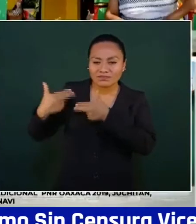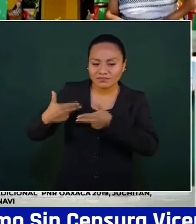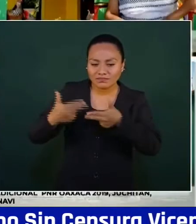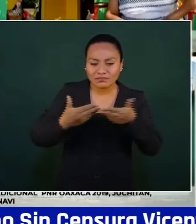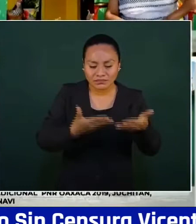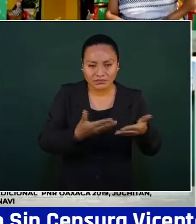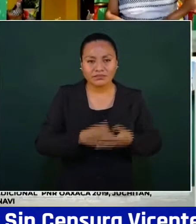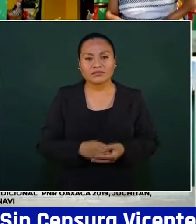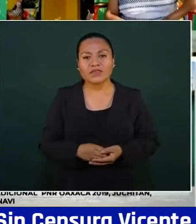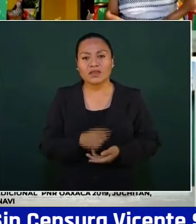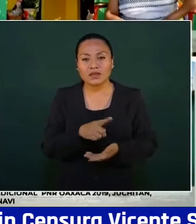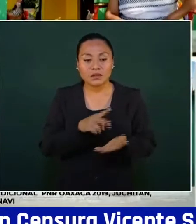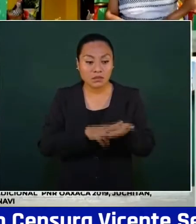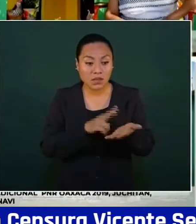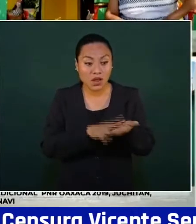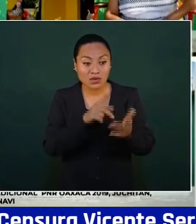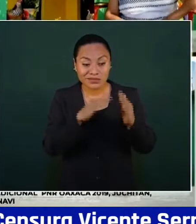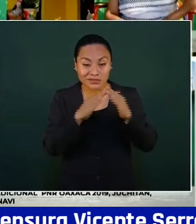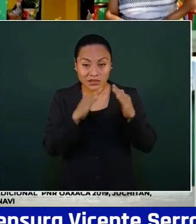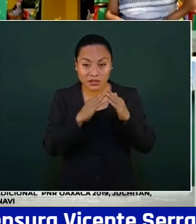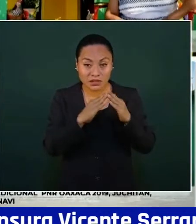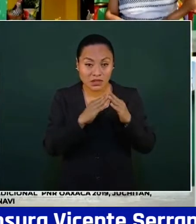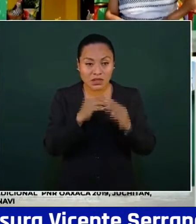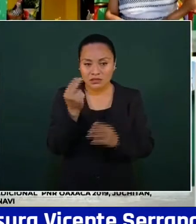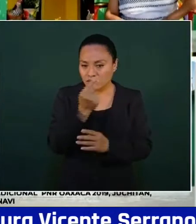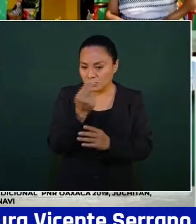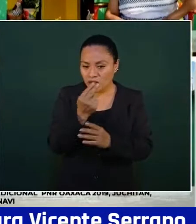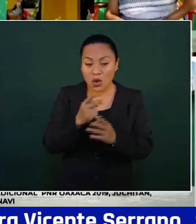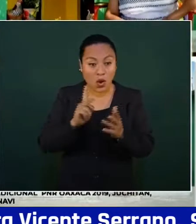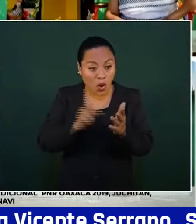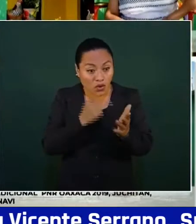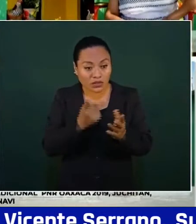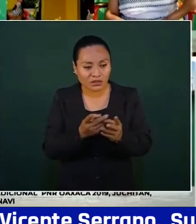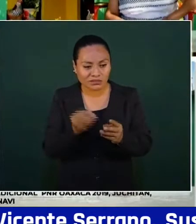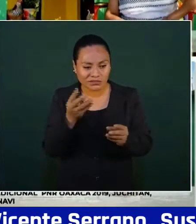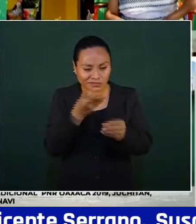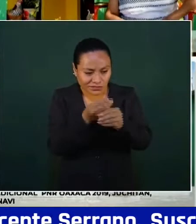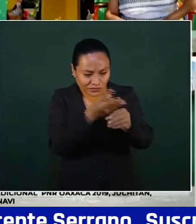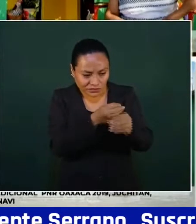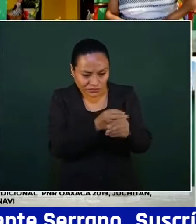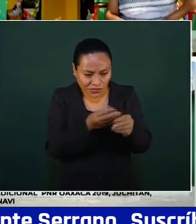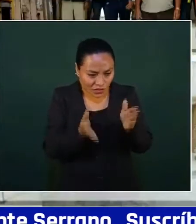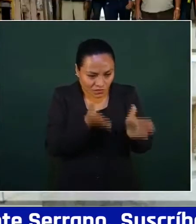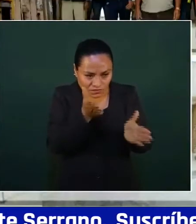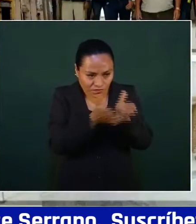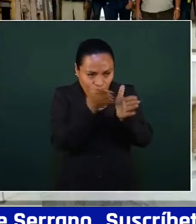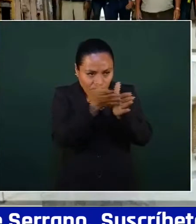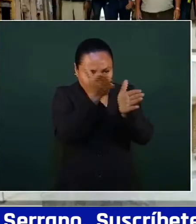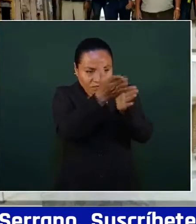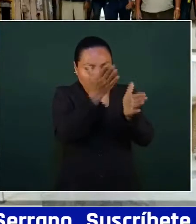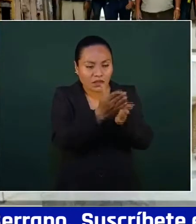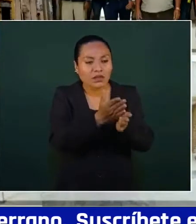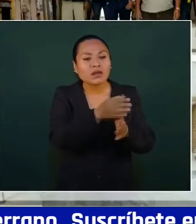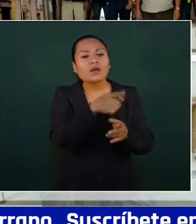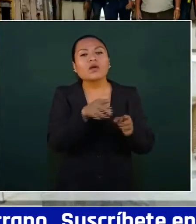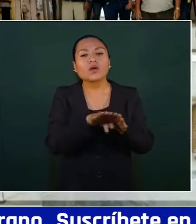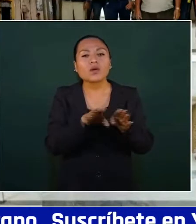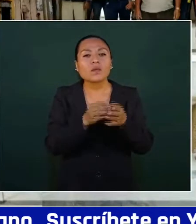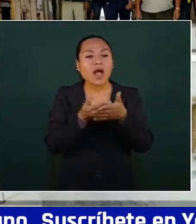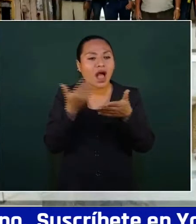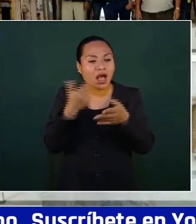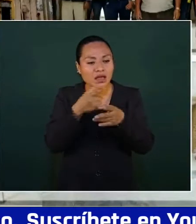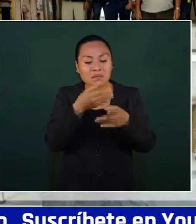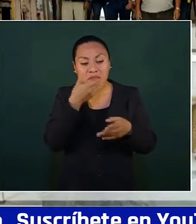casos, y cuando se ha tenido que reconstruir la vivienda nueva, totalmente se ha tratado de adaptar pues a las